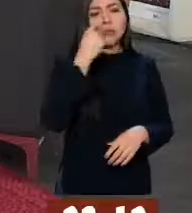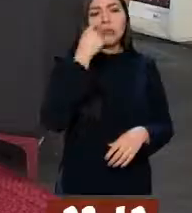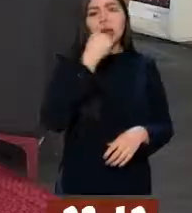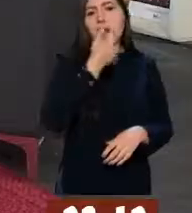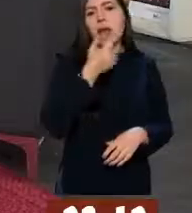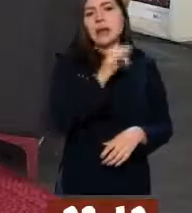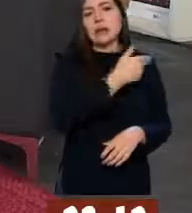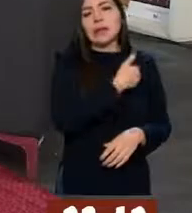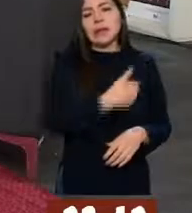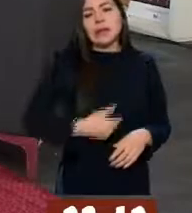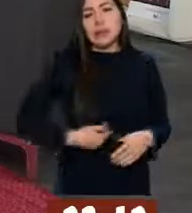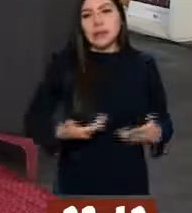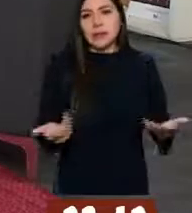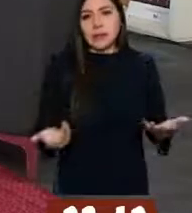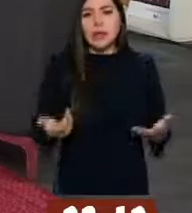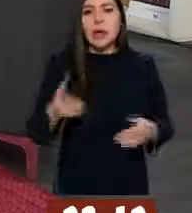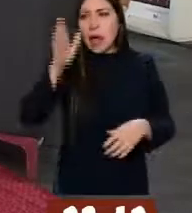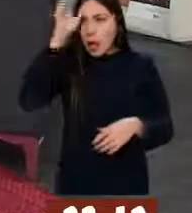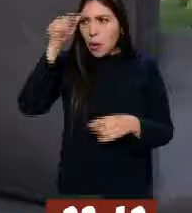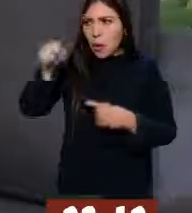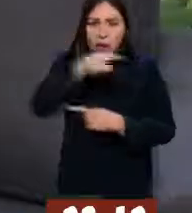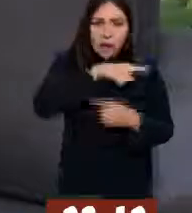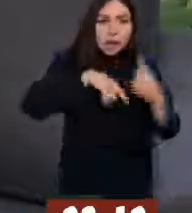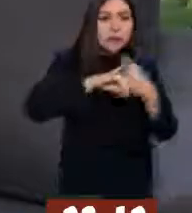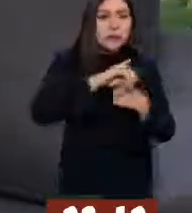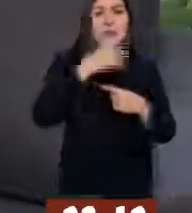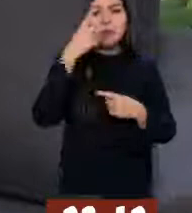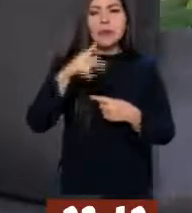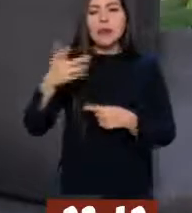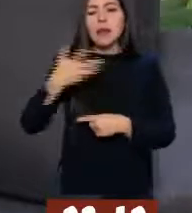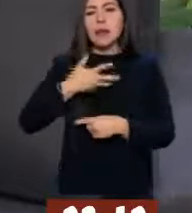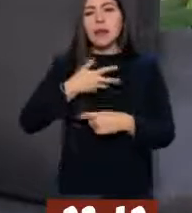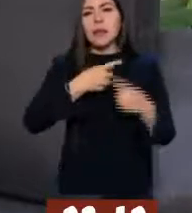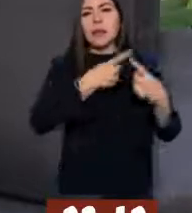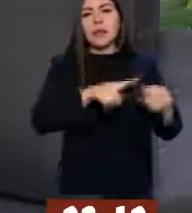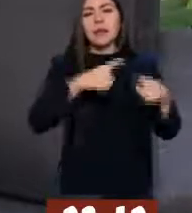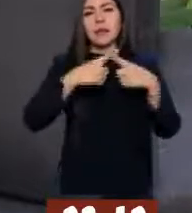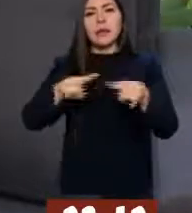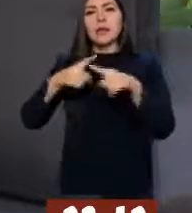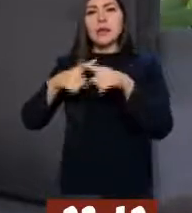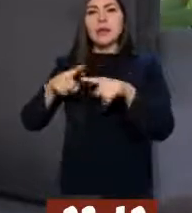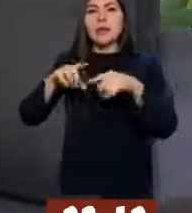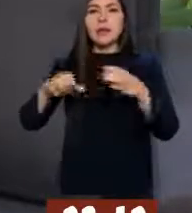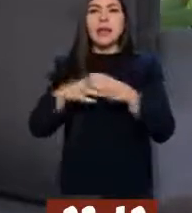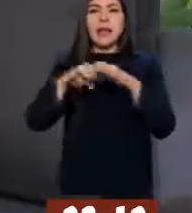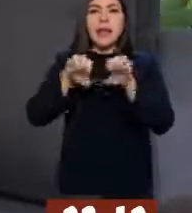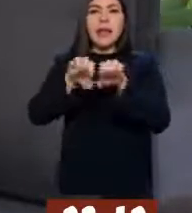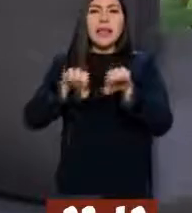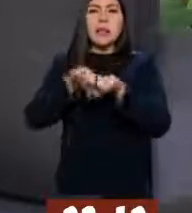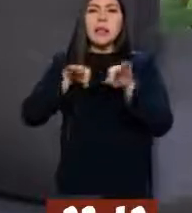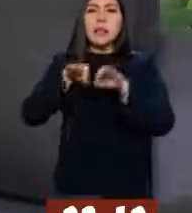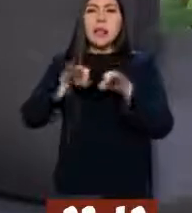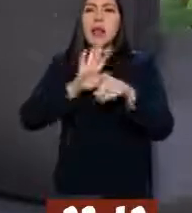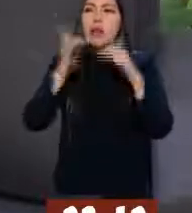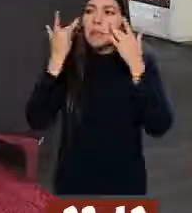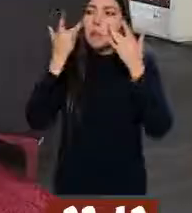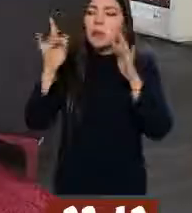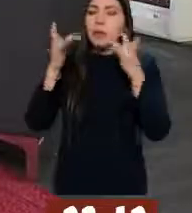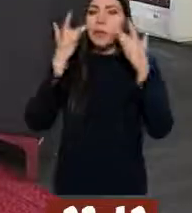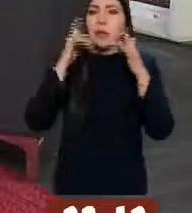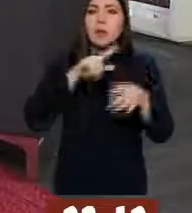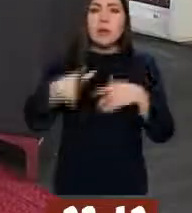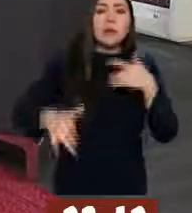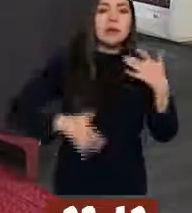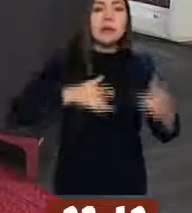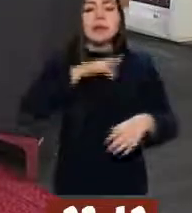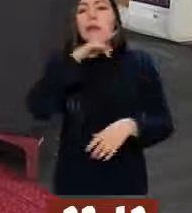así. Y hemos tenido a lo largo del sexenio salidas de distintos integrantes del gabinete. Yo creo que no hay que